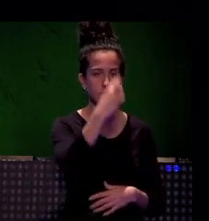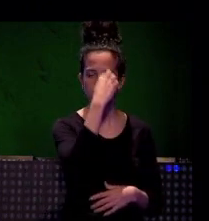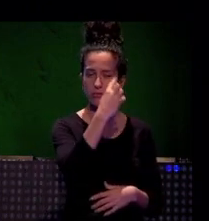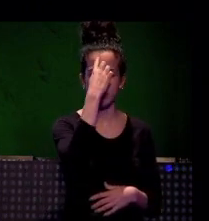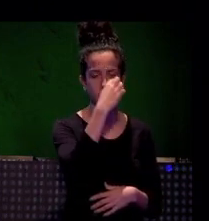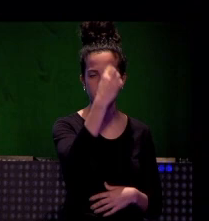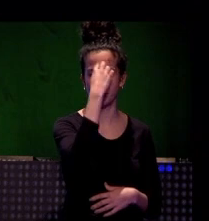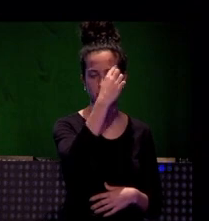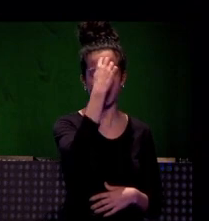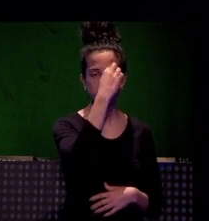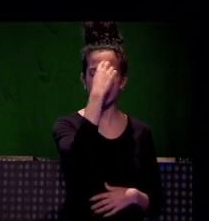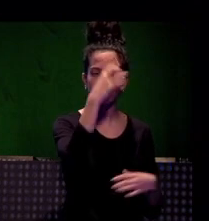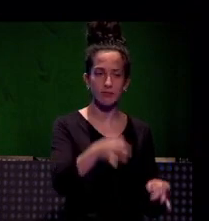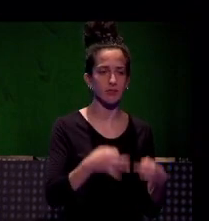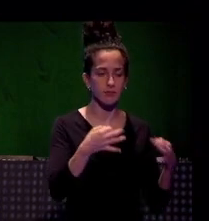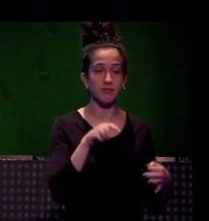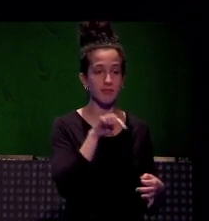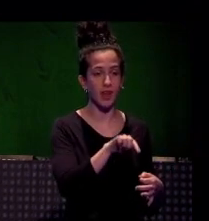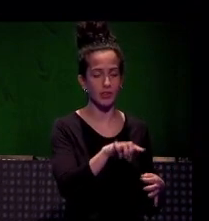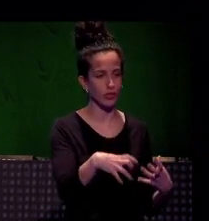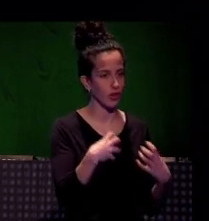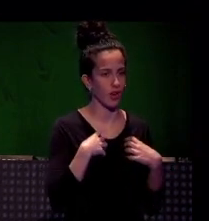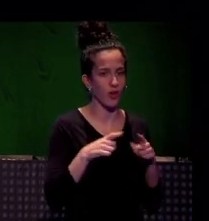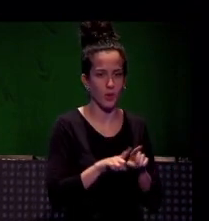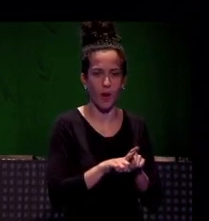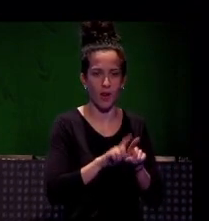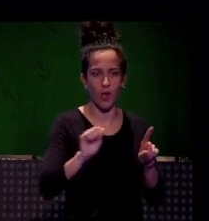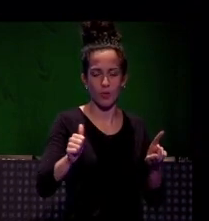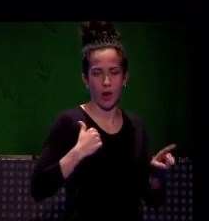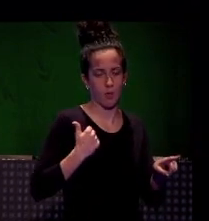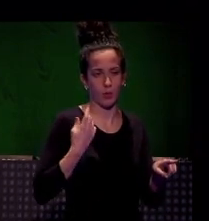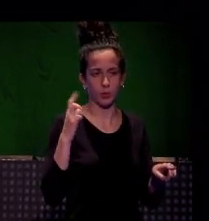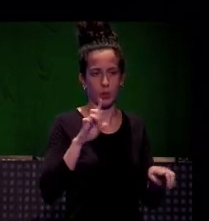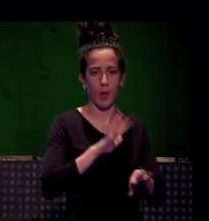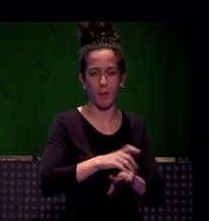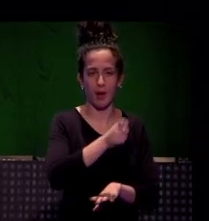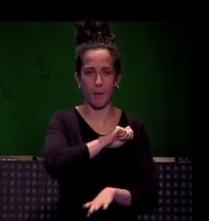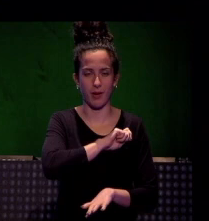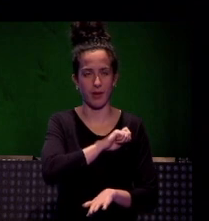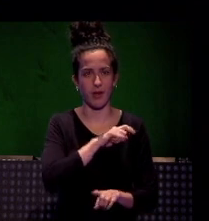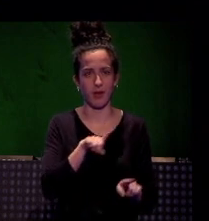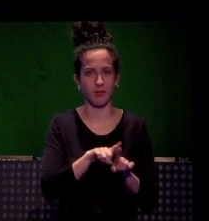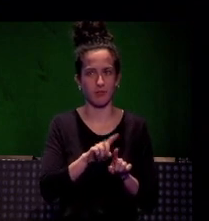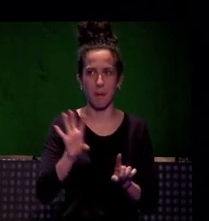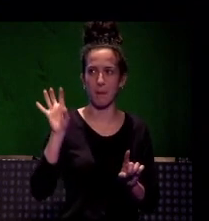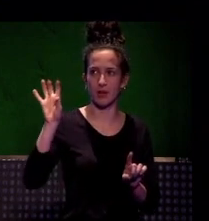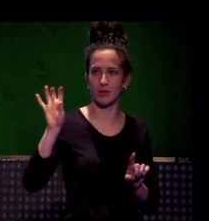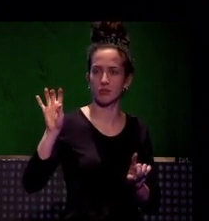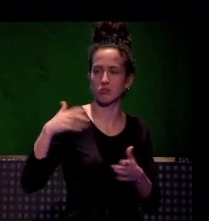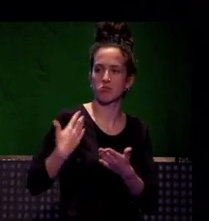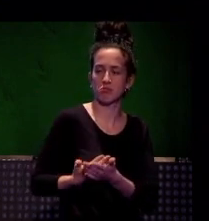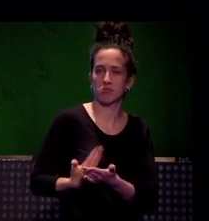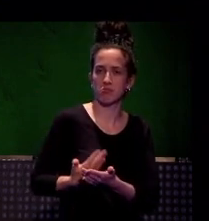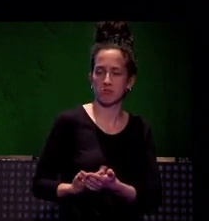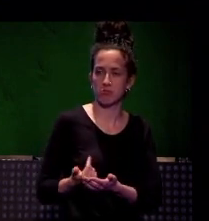una plataforma que se convierta y que convierta a españa en una en un país que demuestre todo lo